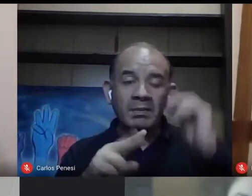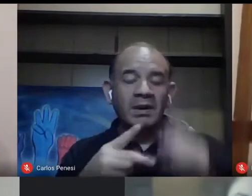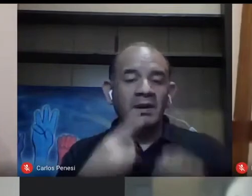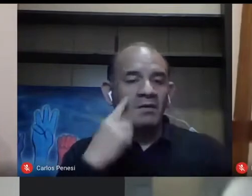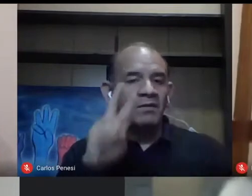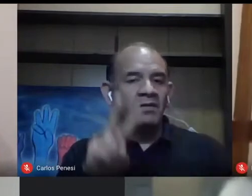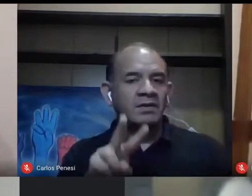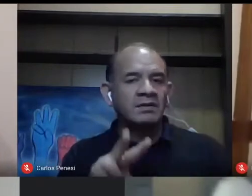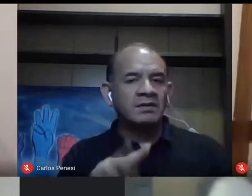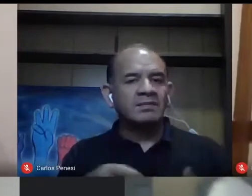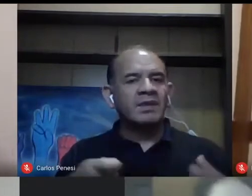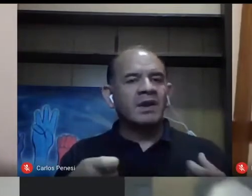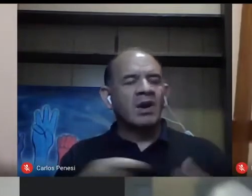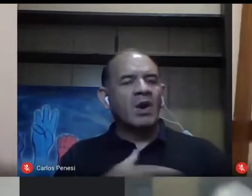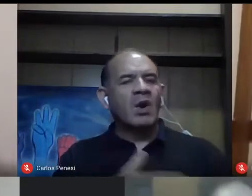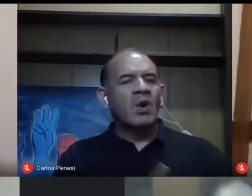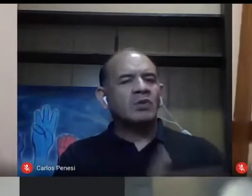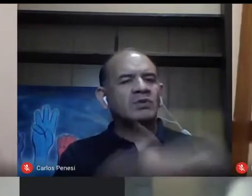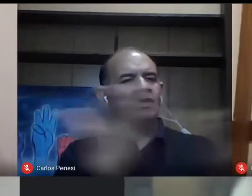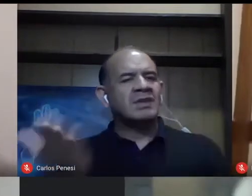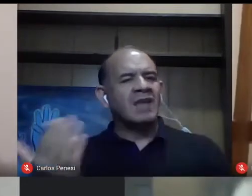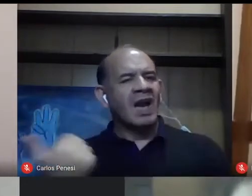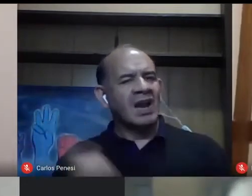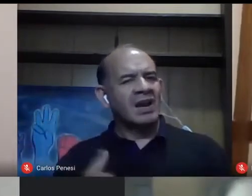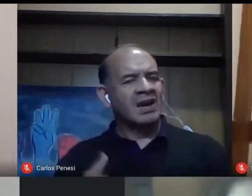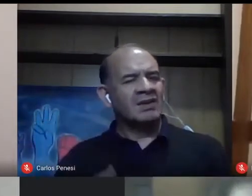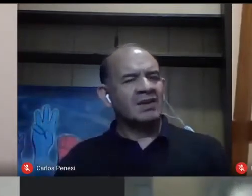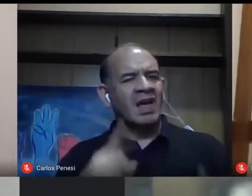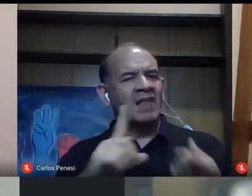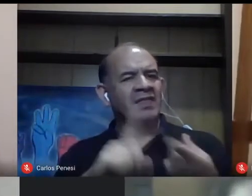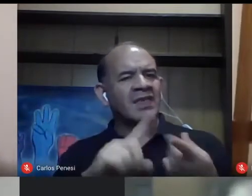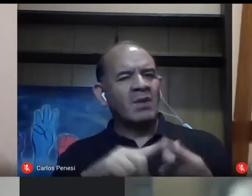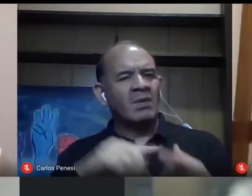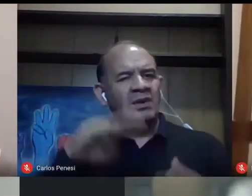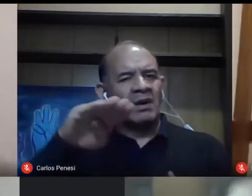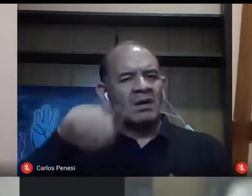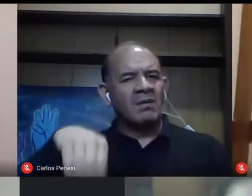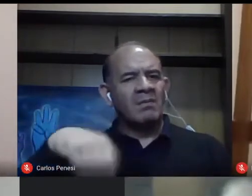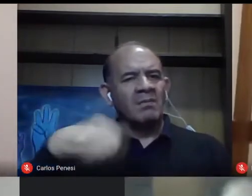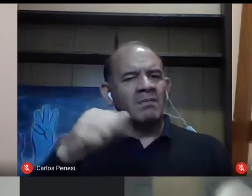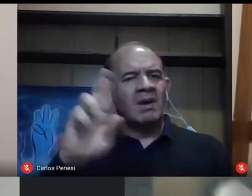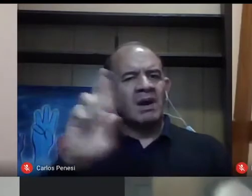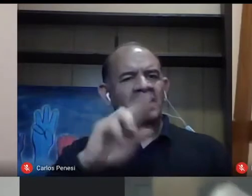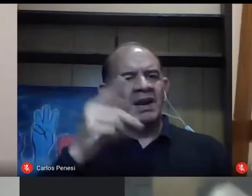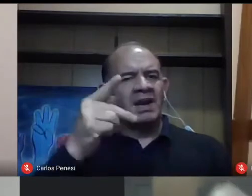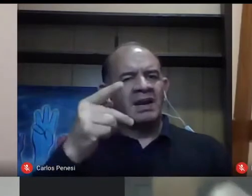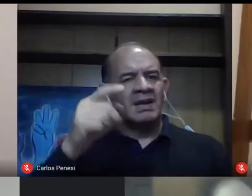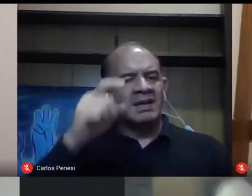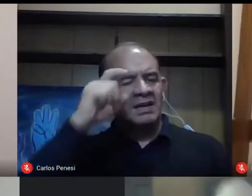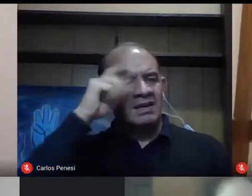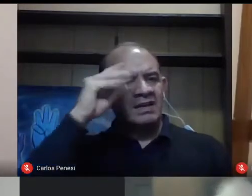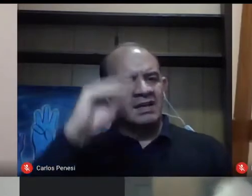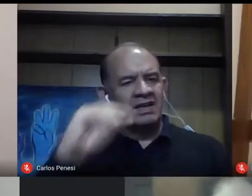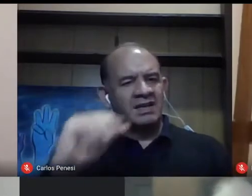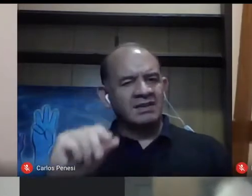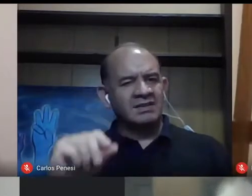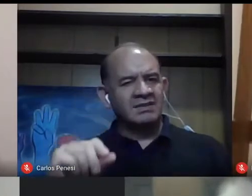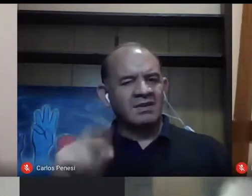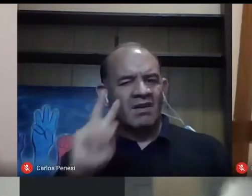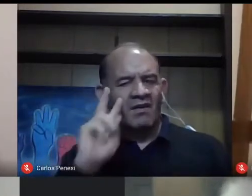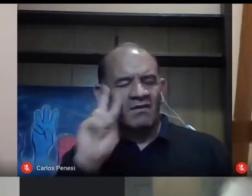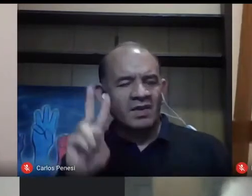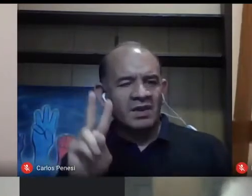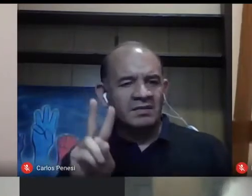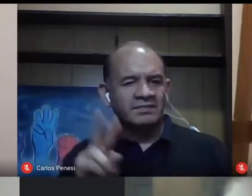la sociedad argentina en el Tratado de Marrakech? Bueno, yo creo que dentro de la